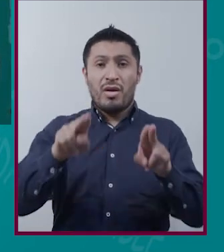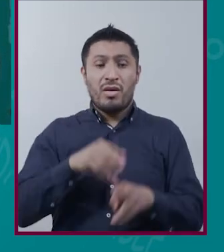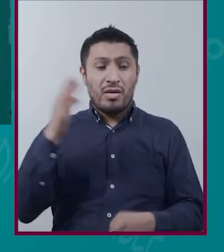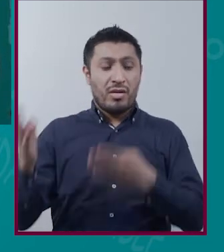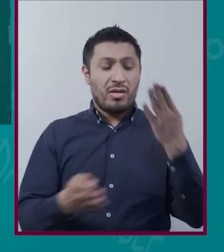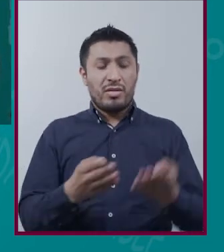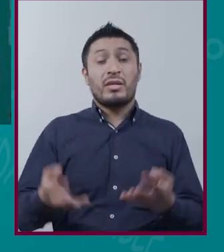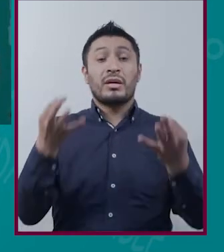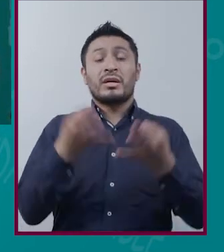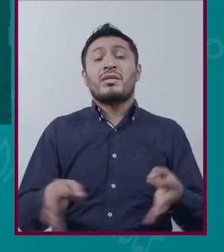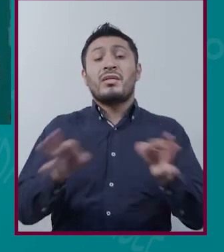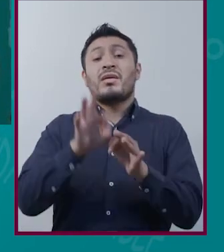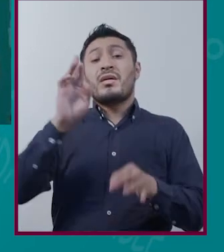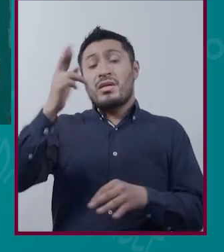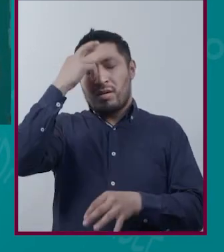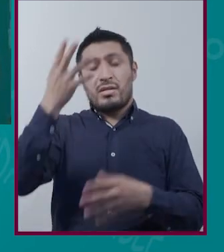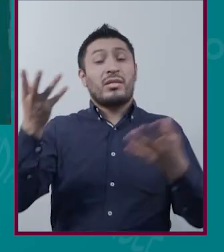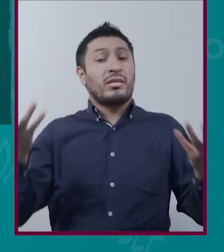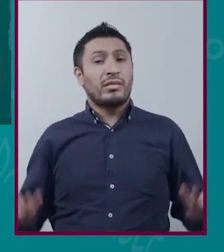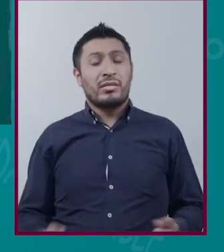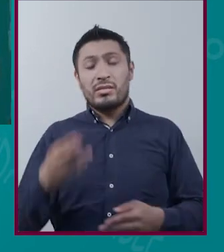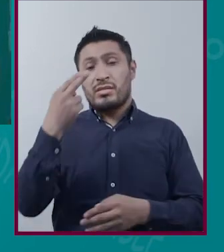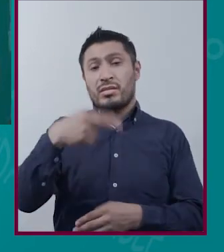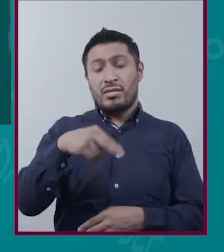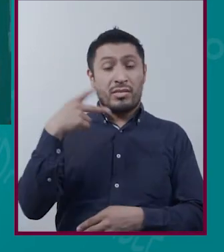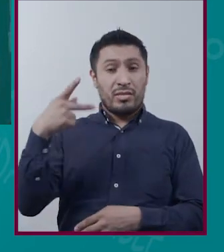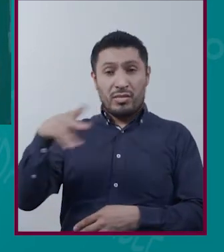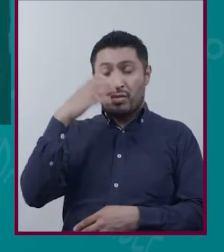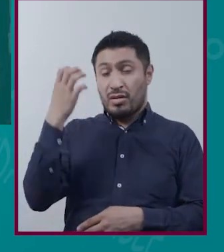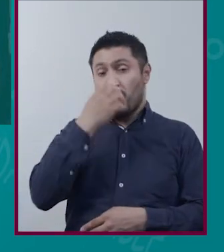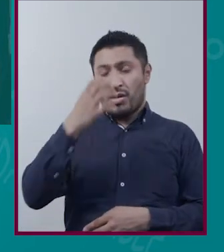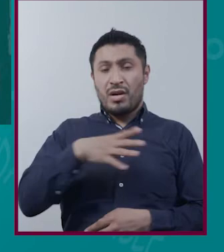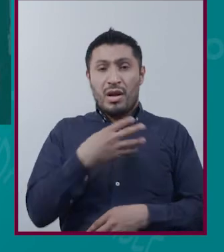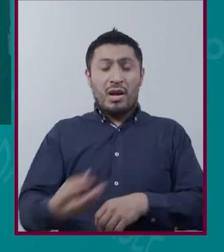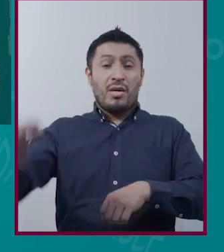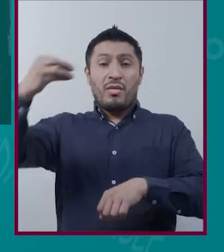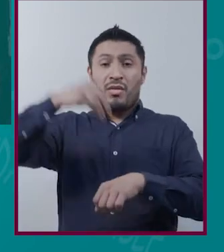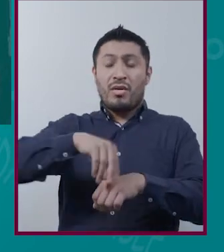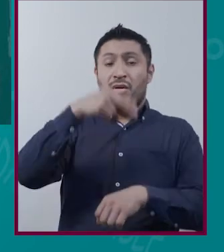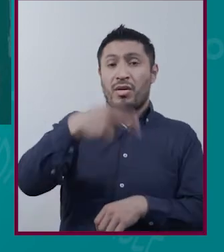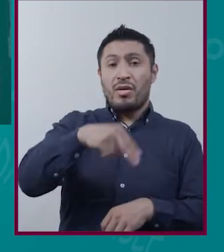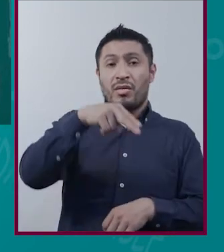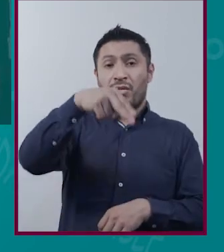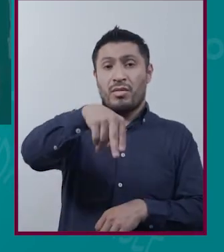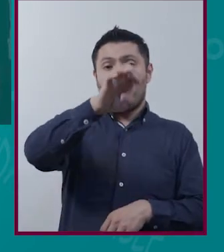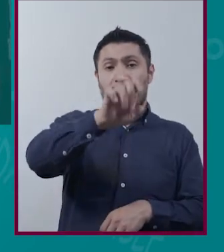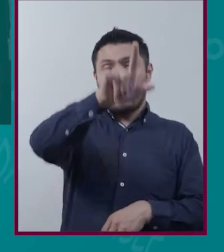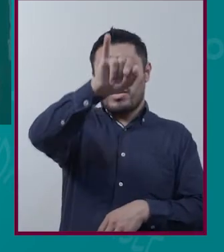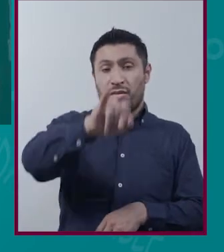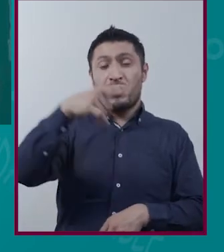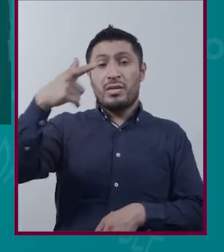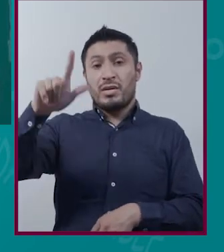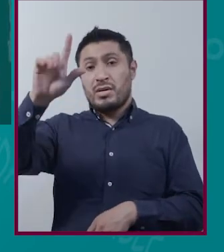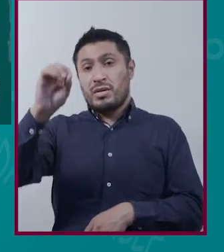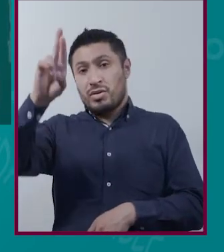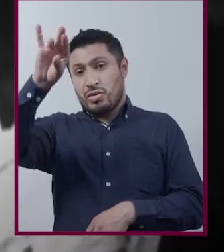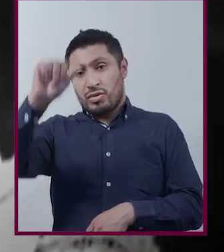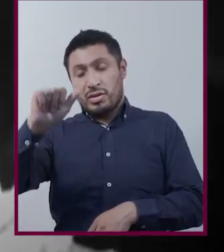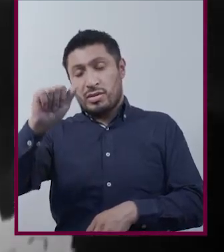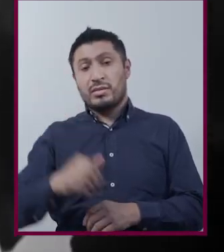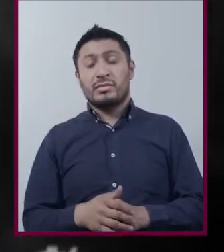Cabe destacar que, finalmente, al nombre de esta escuela se le añadieron los nombres de Nelly y Gloria